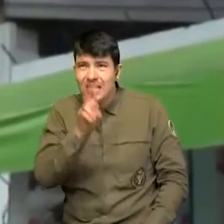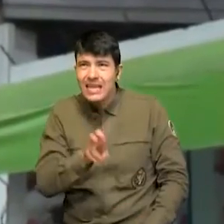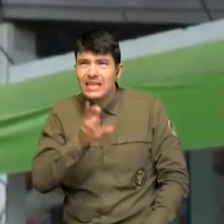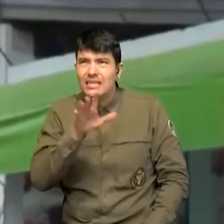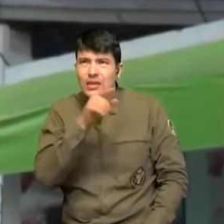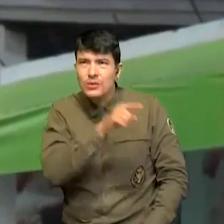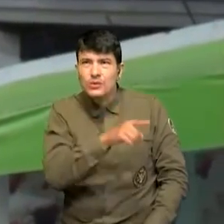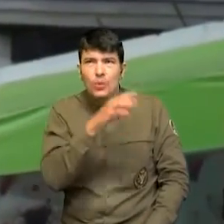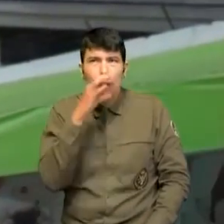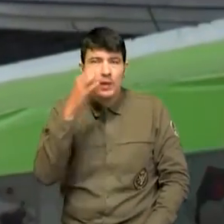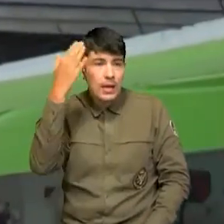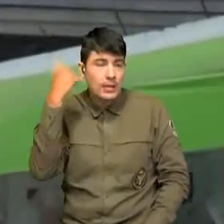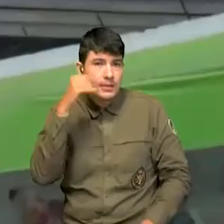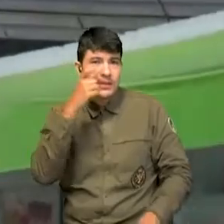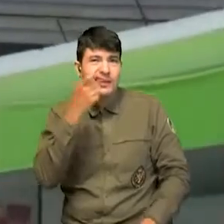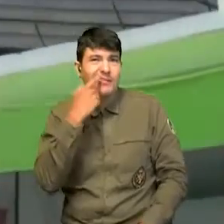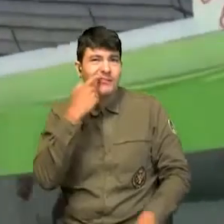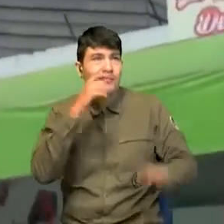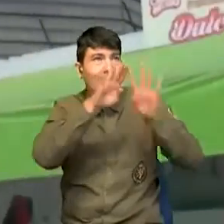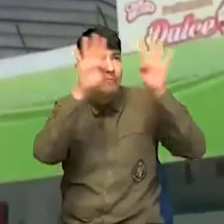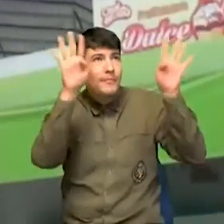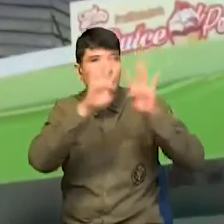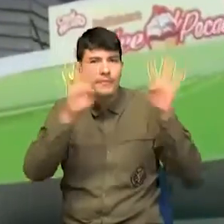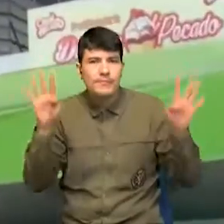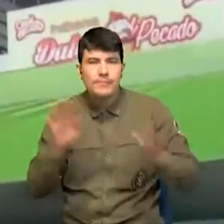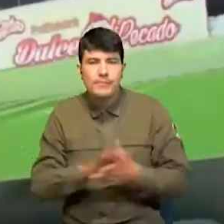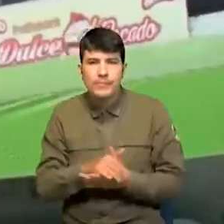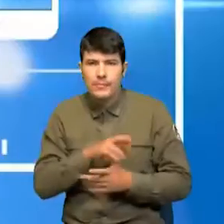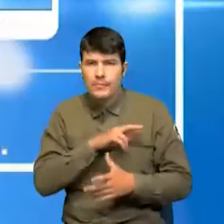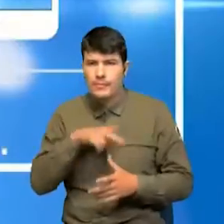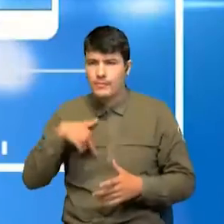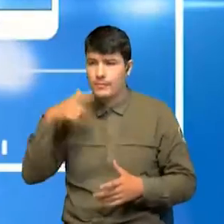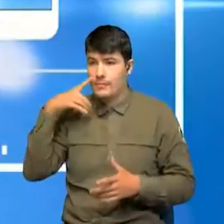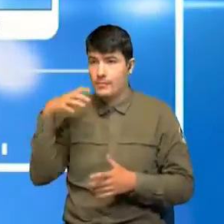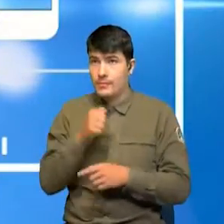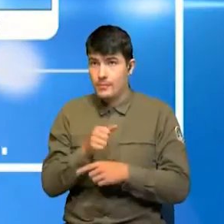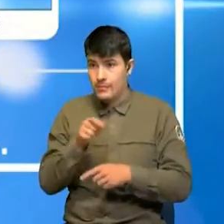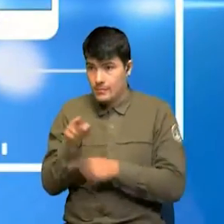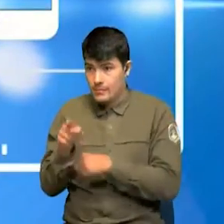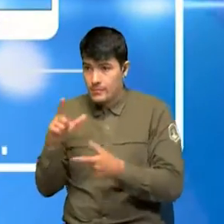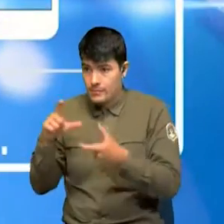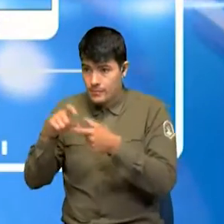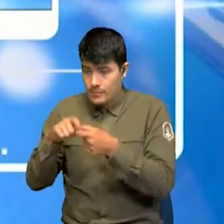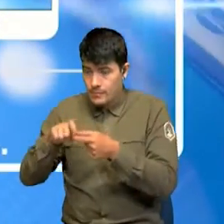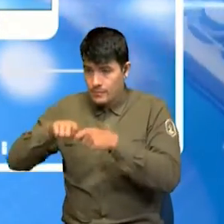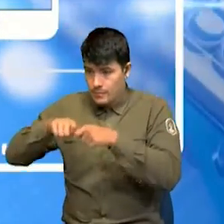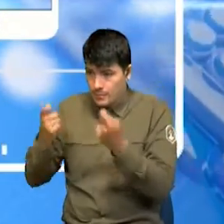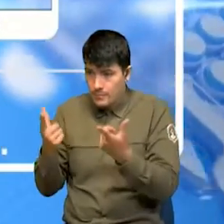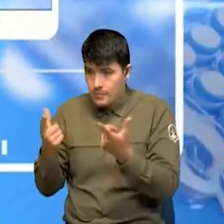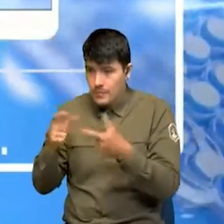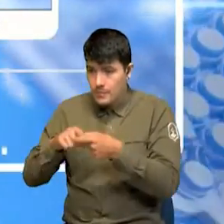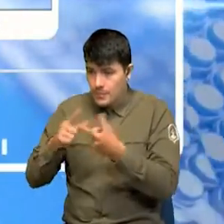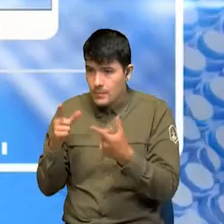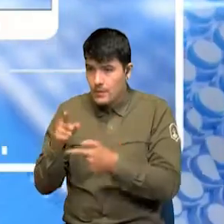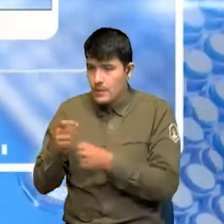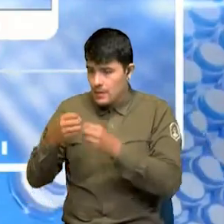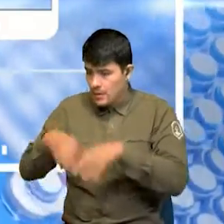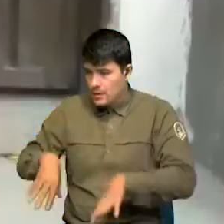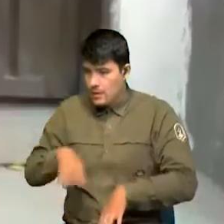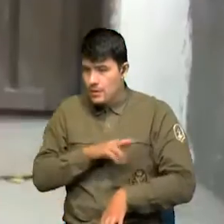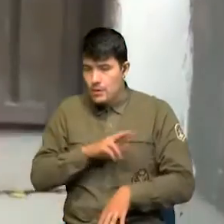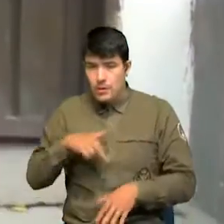de esas láminas. En que el fin de semana anterior nos damos cuenta que el candado fue forzado y que las láminas desaparecen,